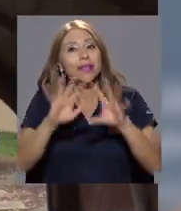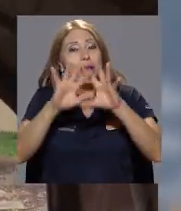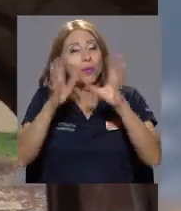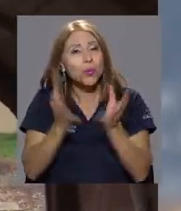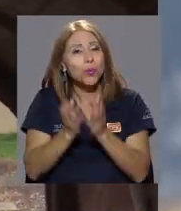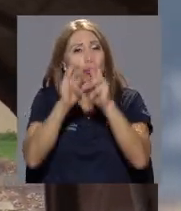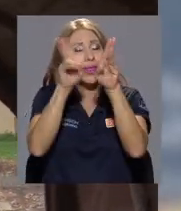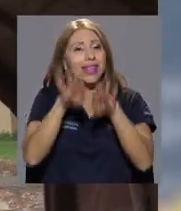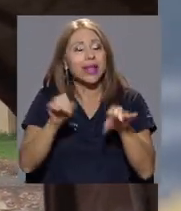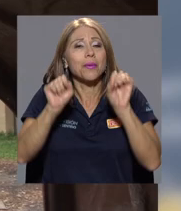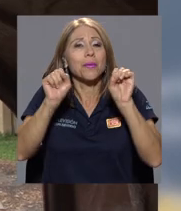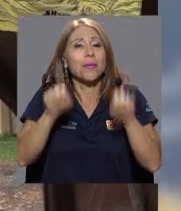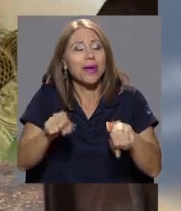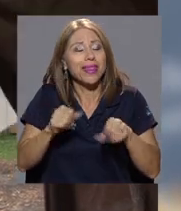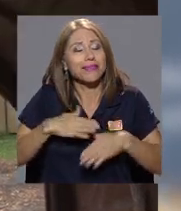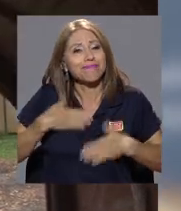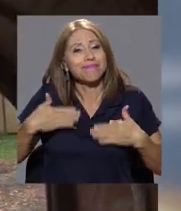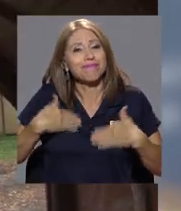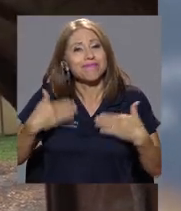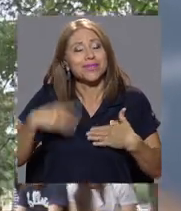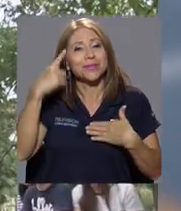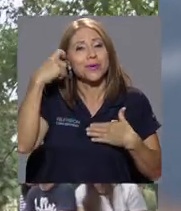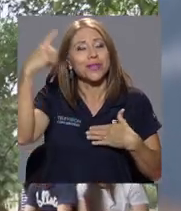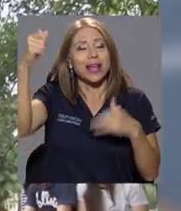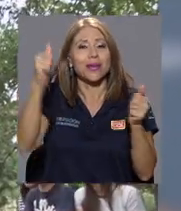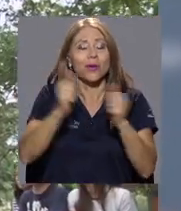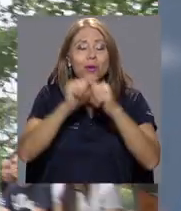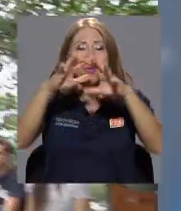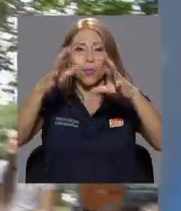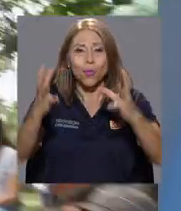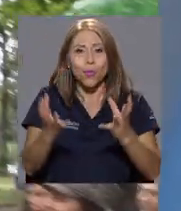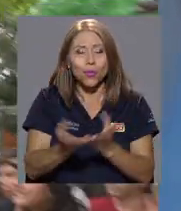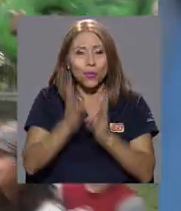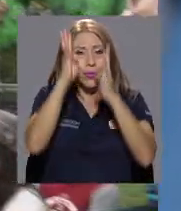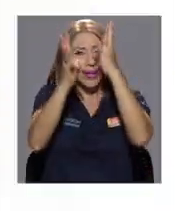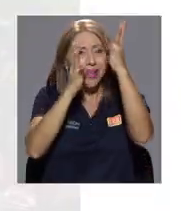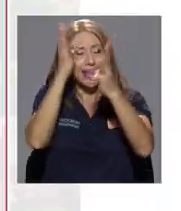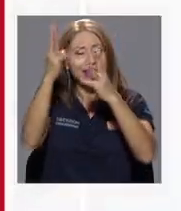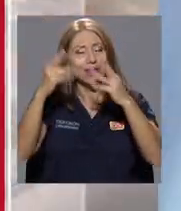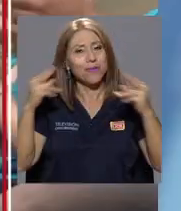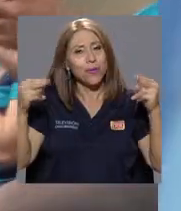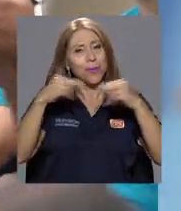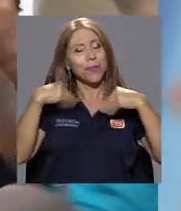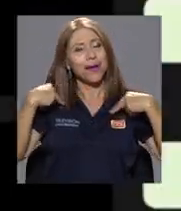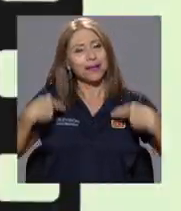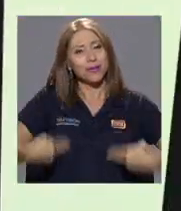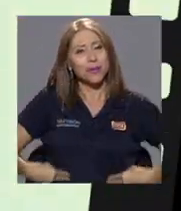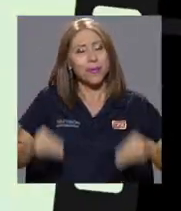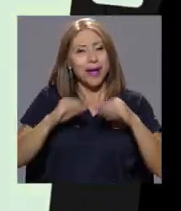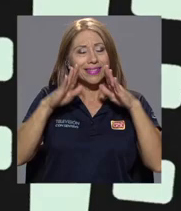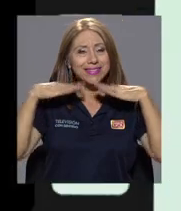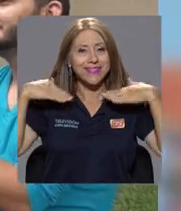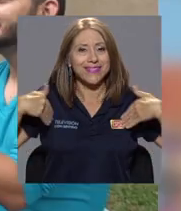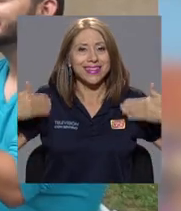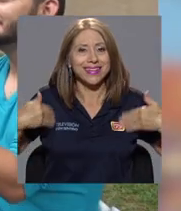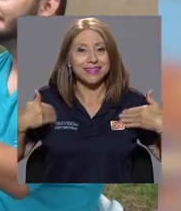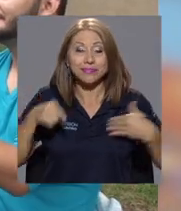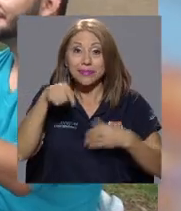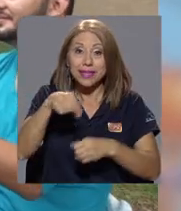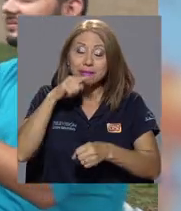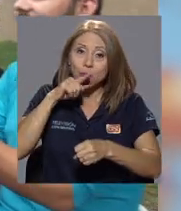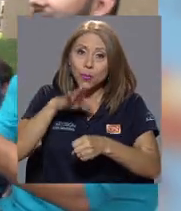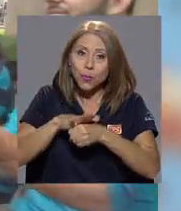gozar, soñar y ensoñarse en un mundo más creativo, más humano y más feliz. Ese